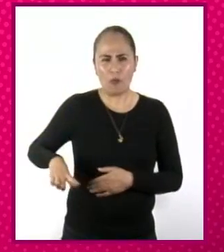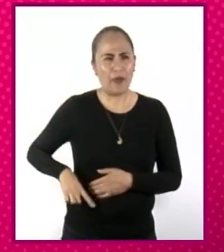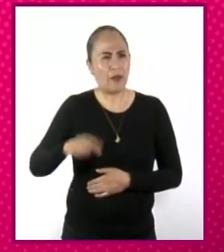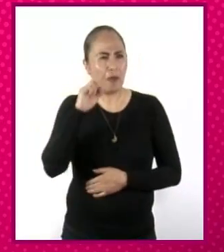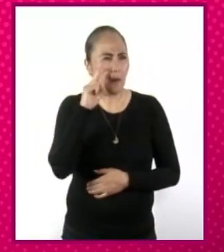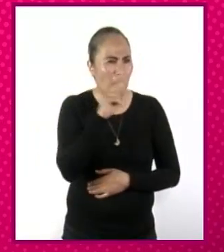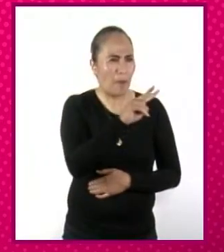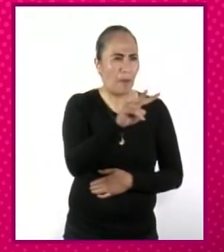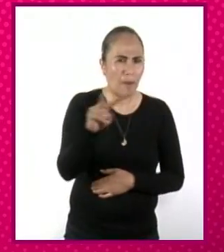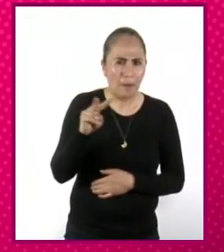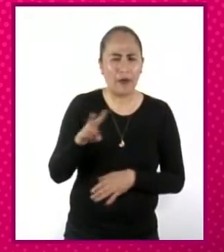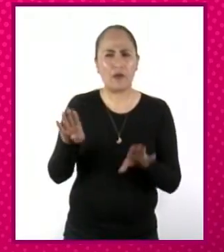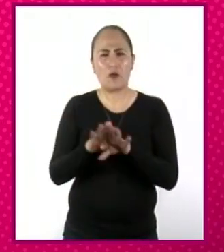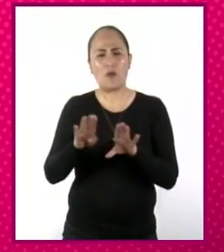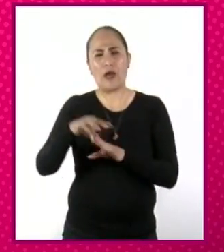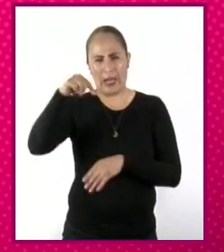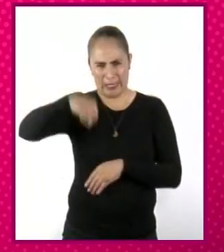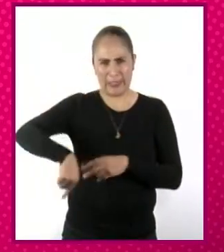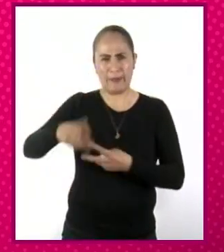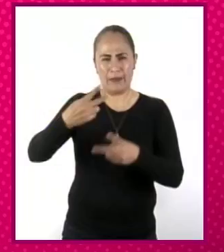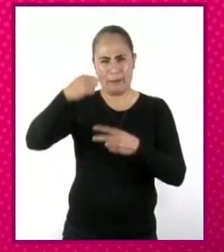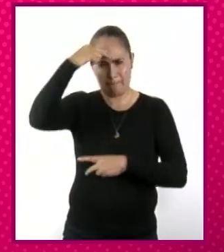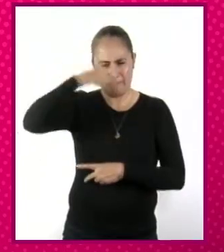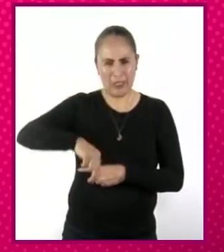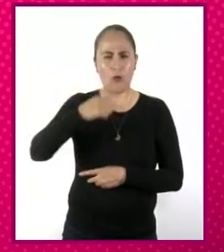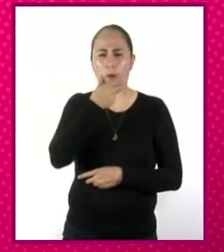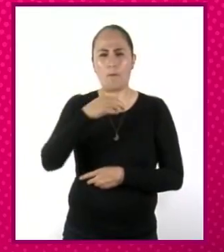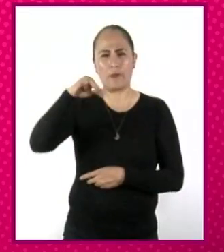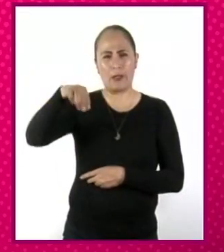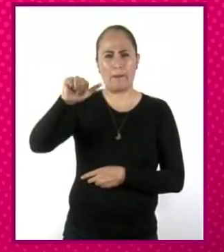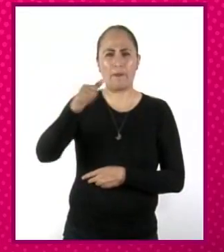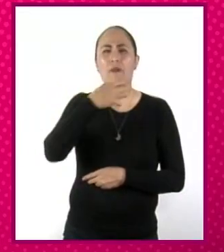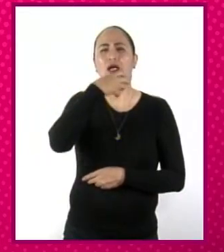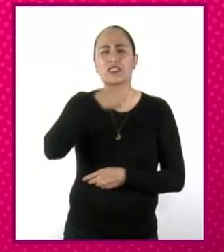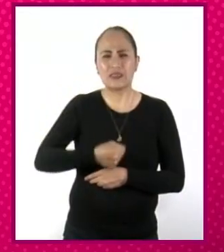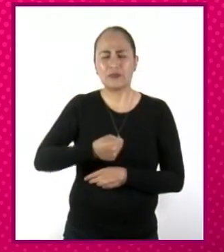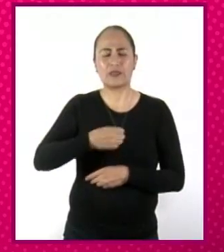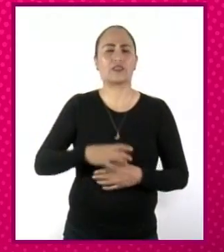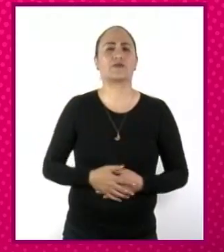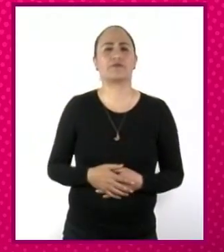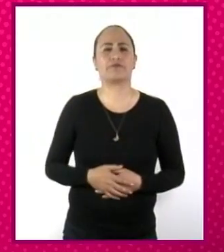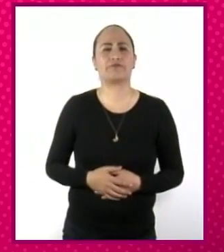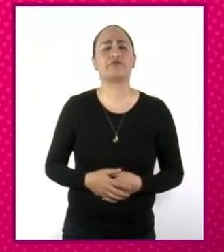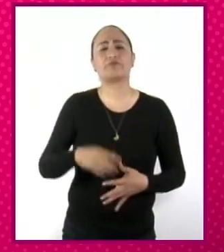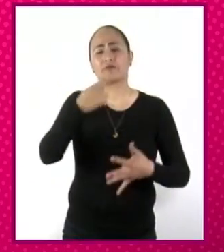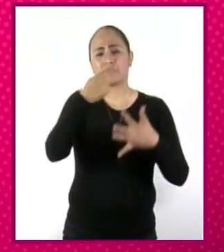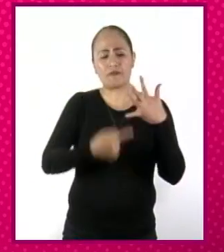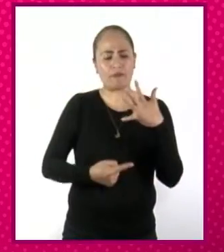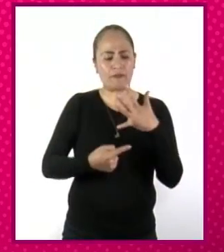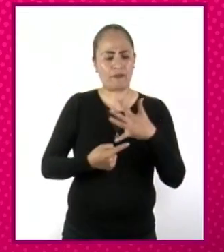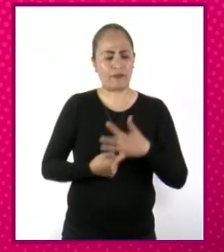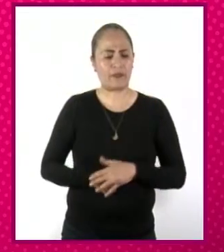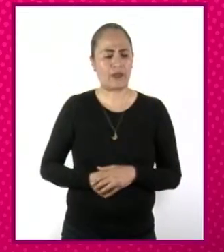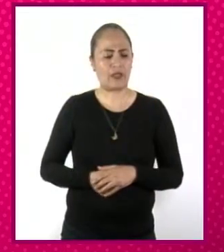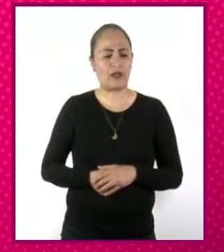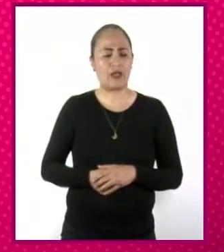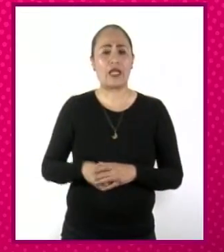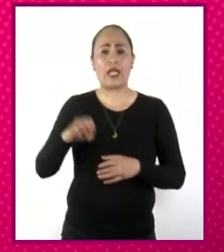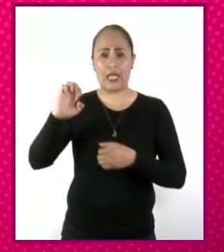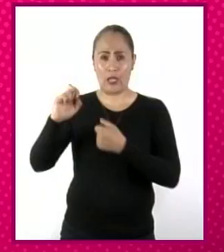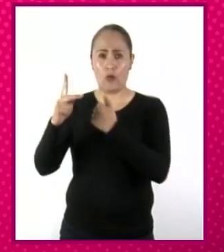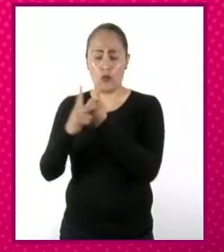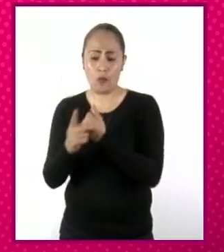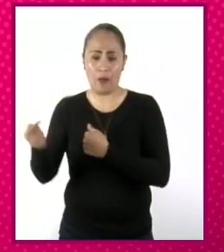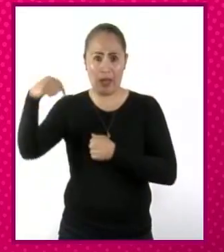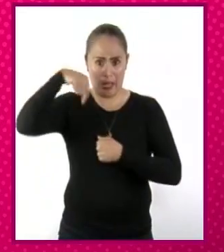atención la presencia de Maximiliano en México, evidentemente hay dos puntos. Uno, contraviene la doctrina Monroe de no intervención de